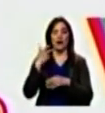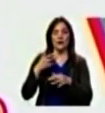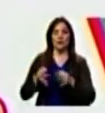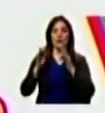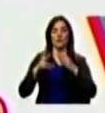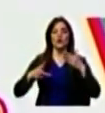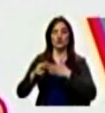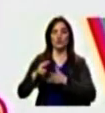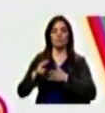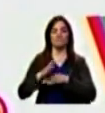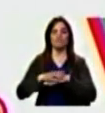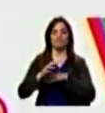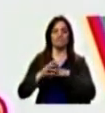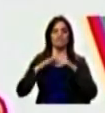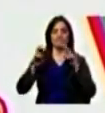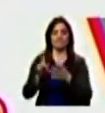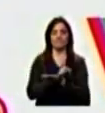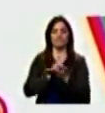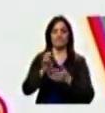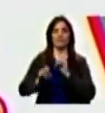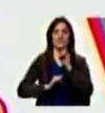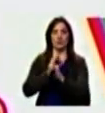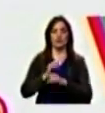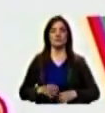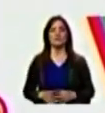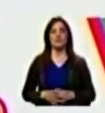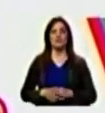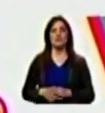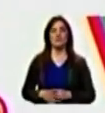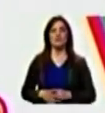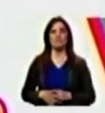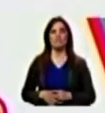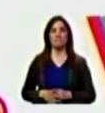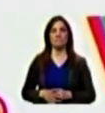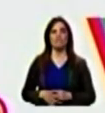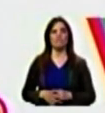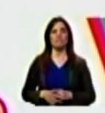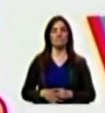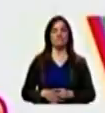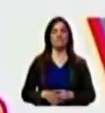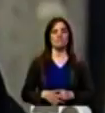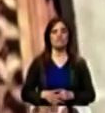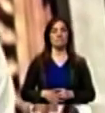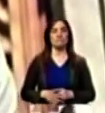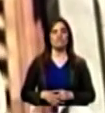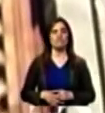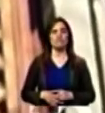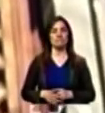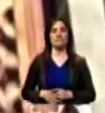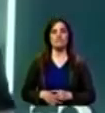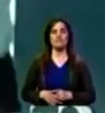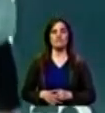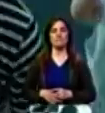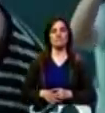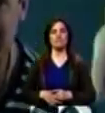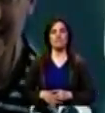de Folclore. El domingo 11 de febrero, el desfile de la 67ª Feria de la Fruta y las Flores. Y más tarde,